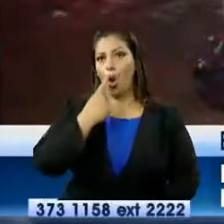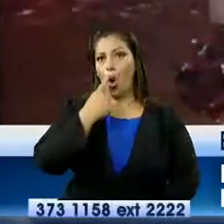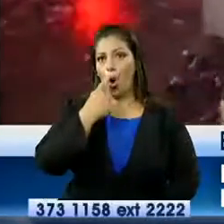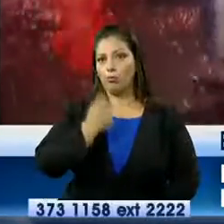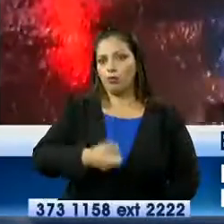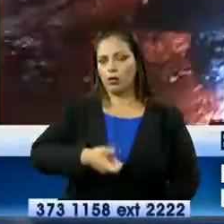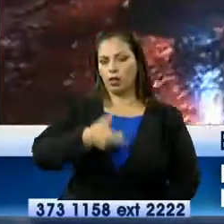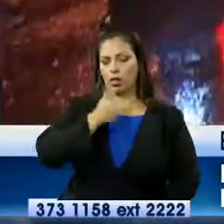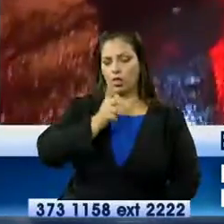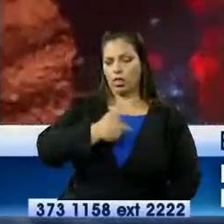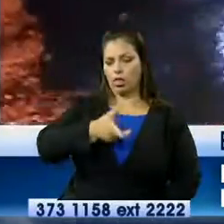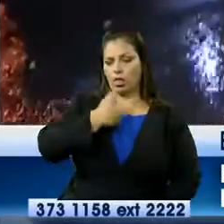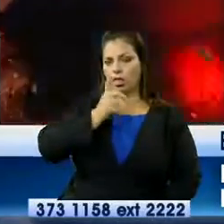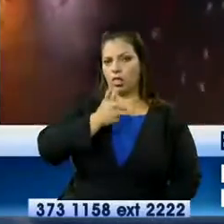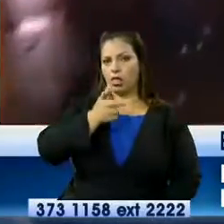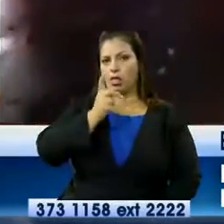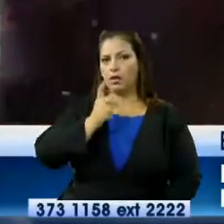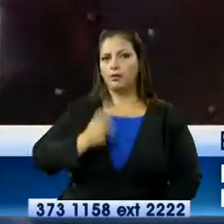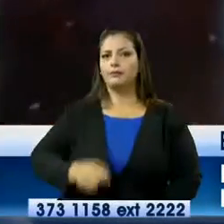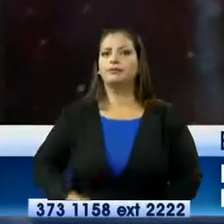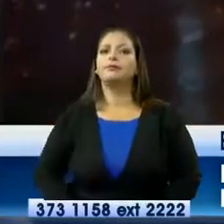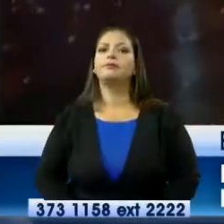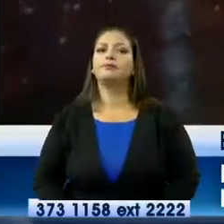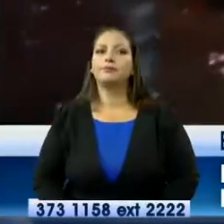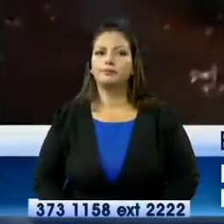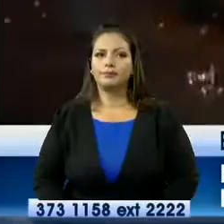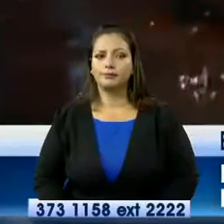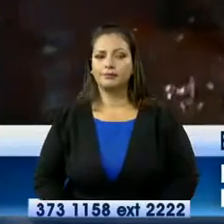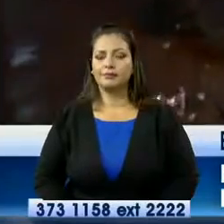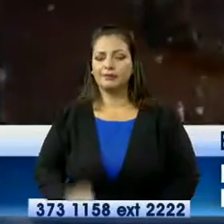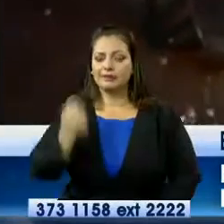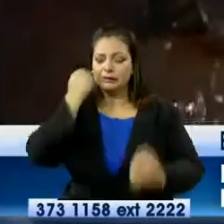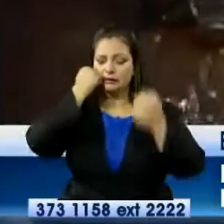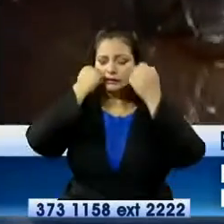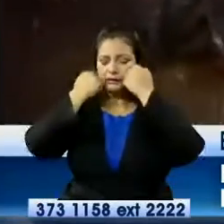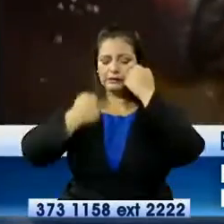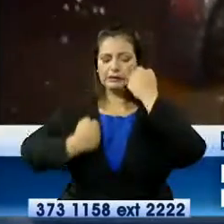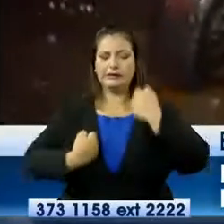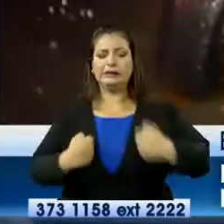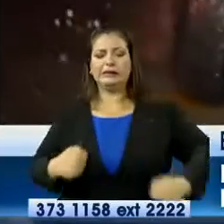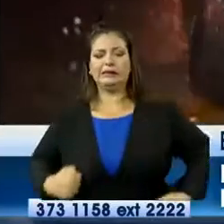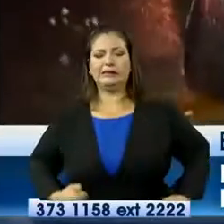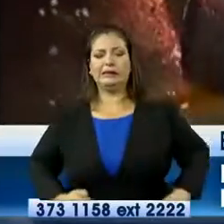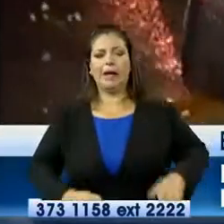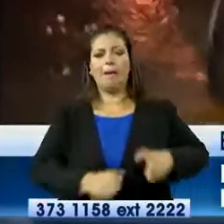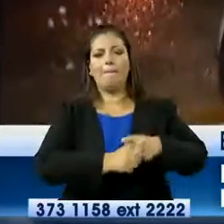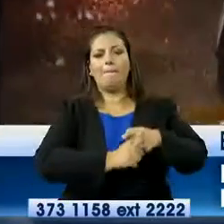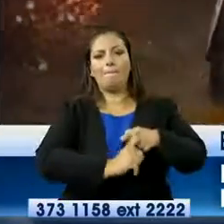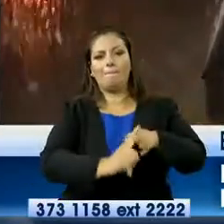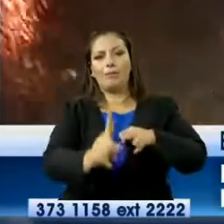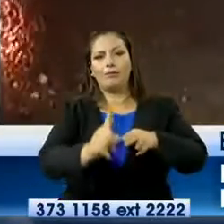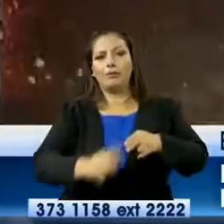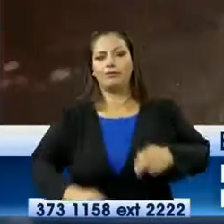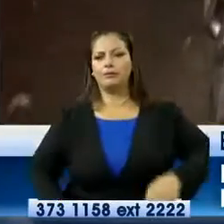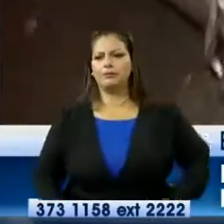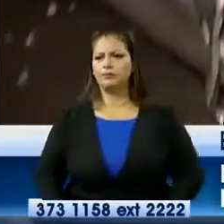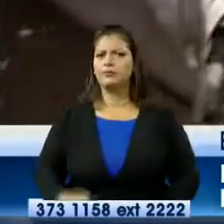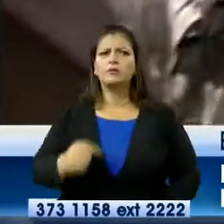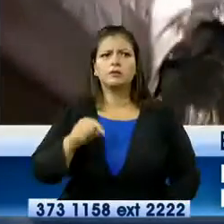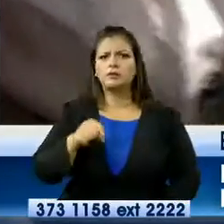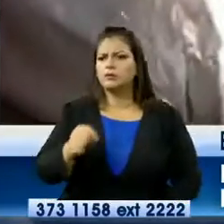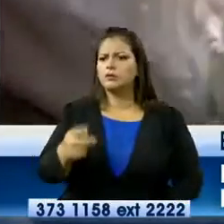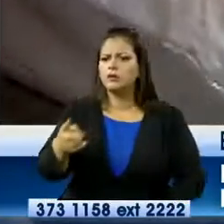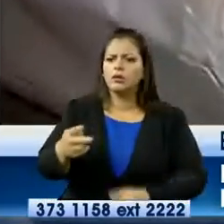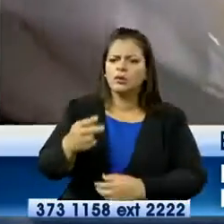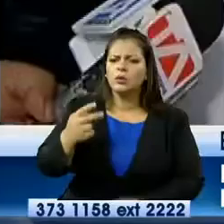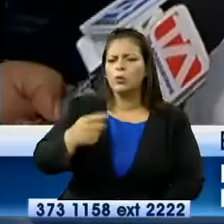encontraba aparentemente en estado etílico y con golpes en el cuerpo, se dio a la fuga. Lo atendimos aquí al señor, estaba totalmente ebrio el